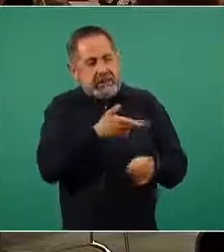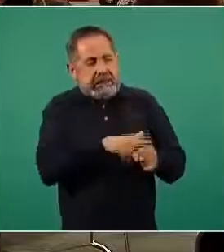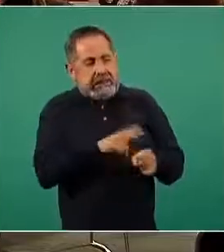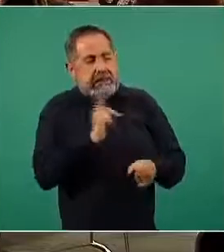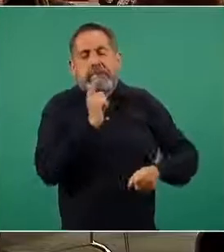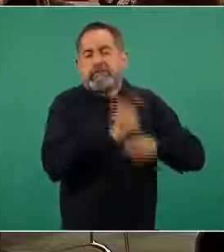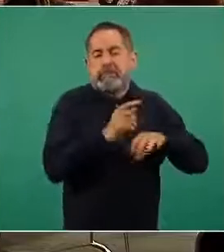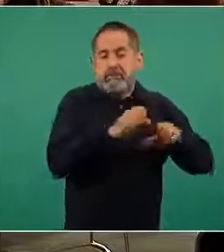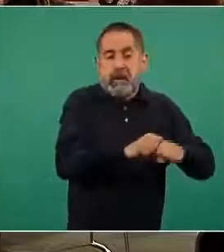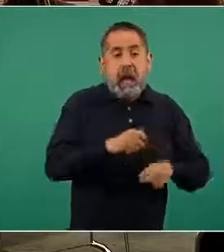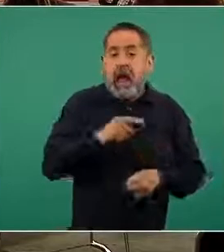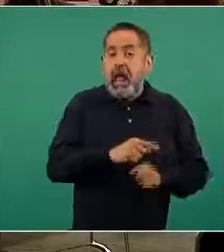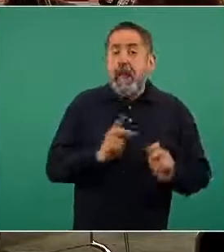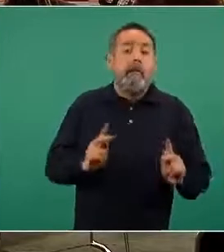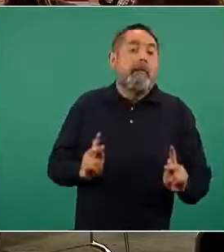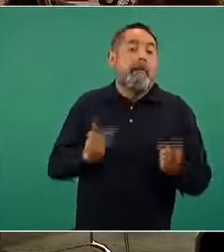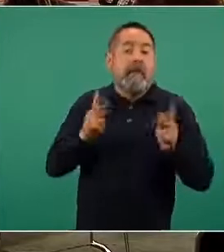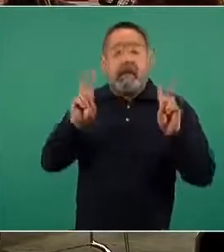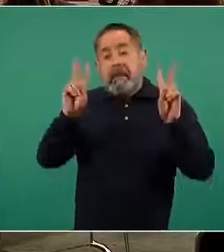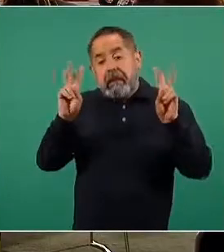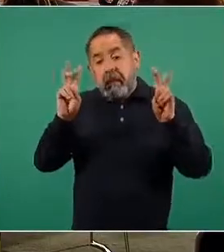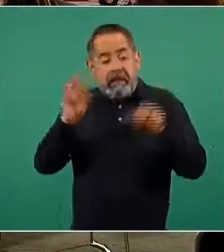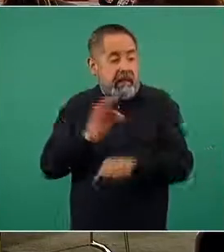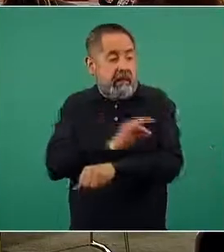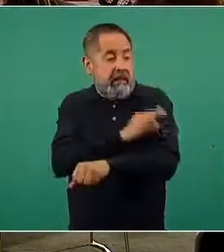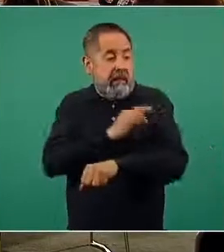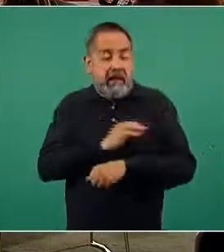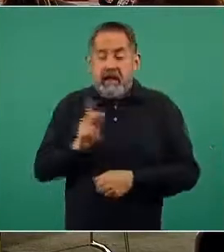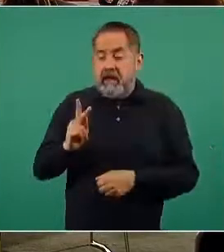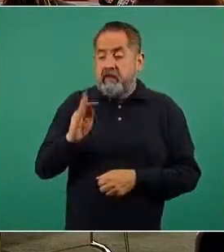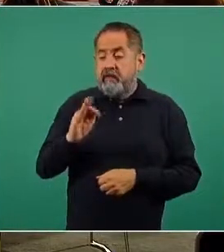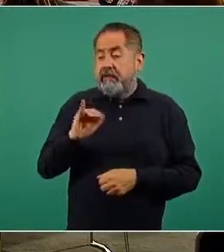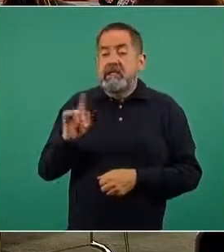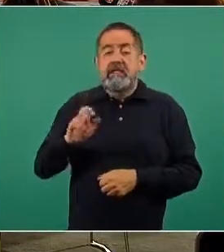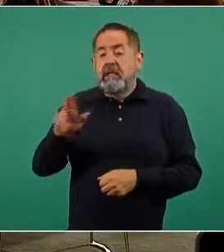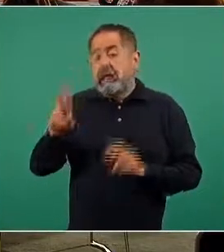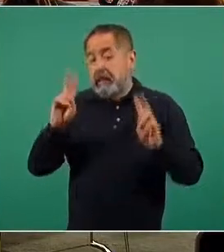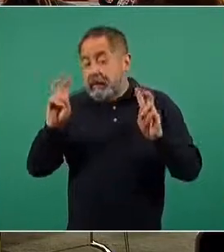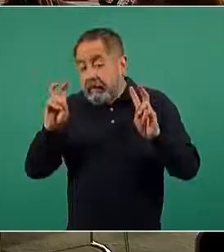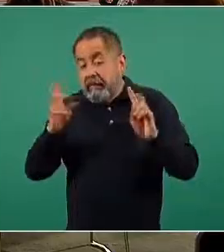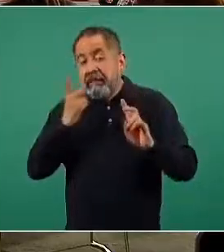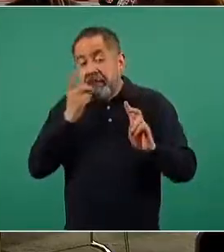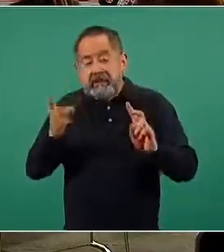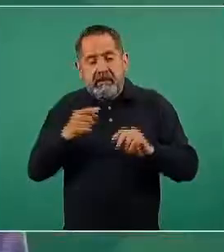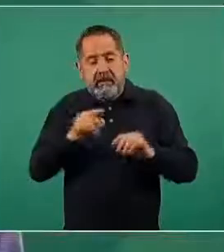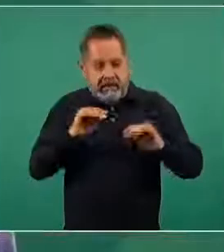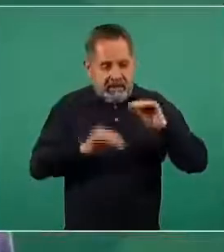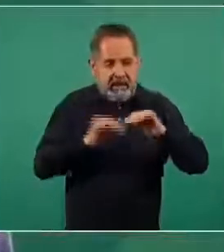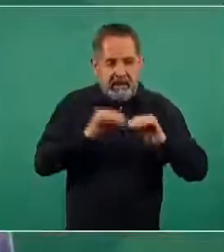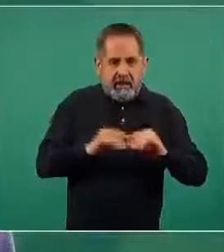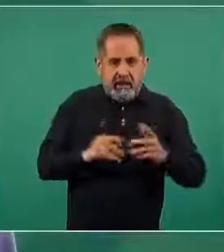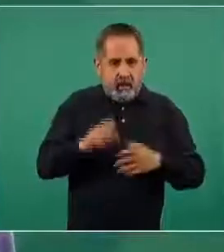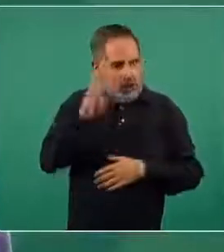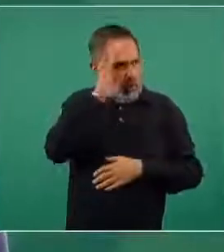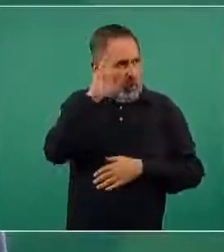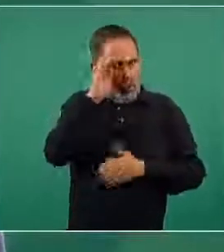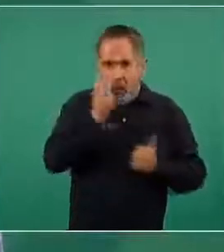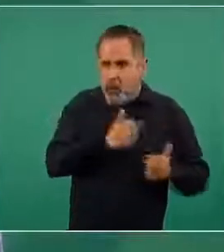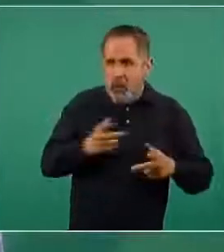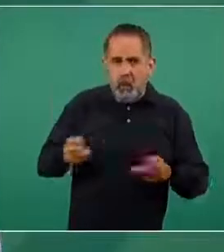se vendía lo que se suponía eran vacunas de Pfizer en unas cantidades